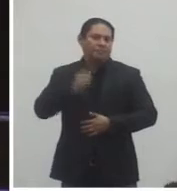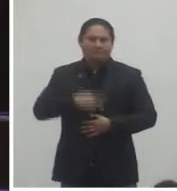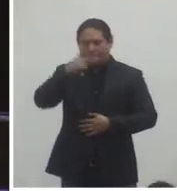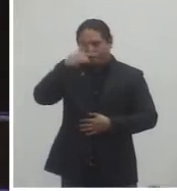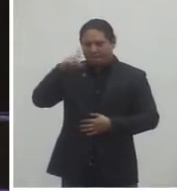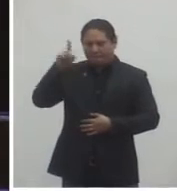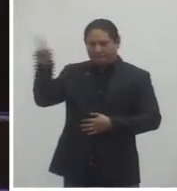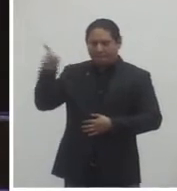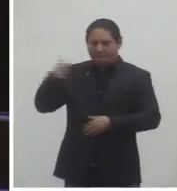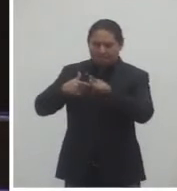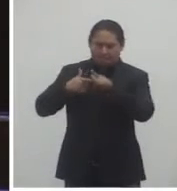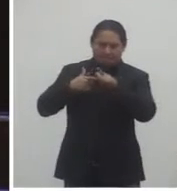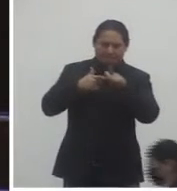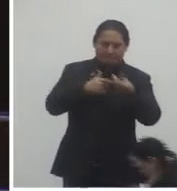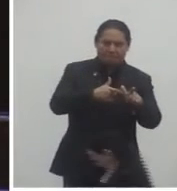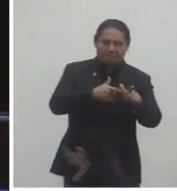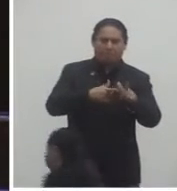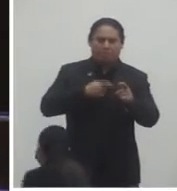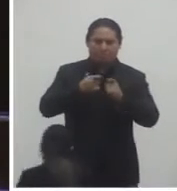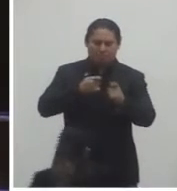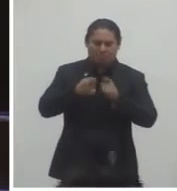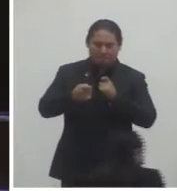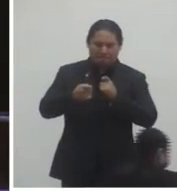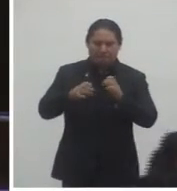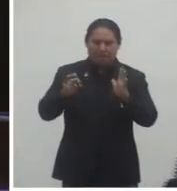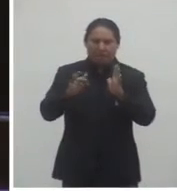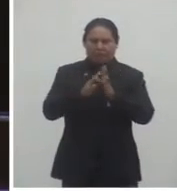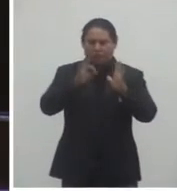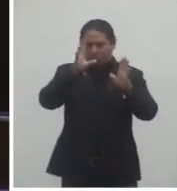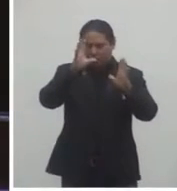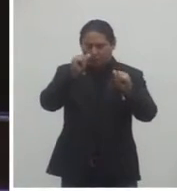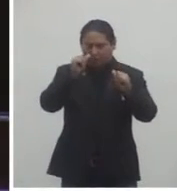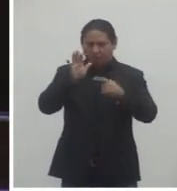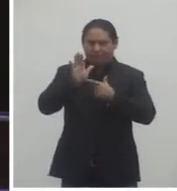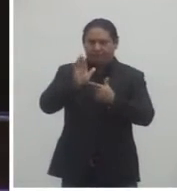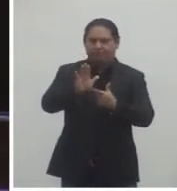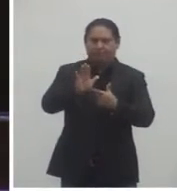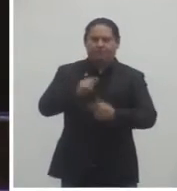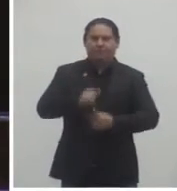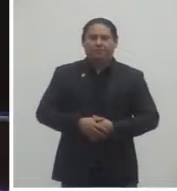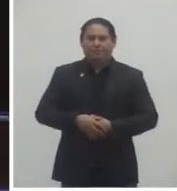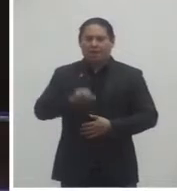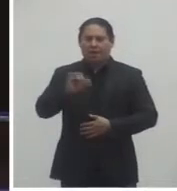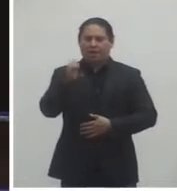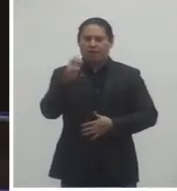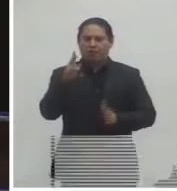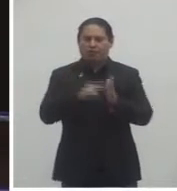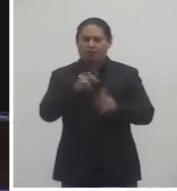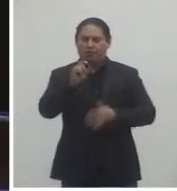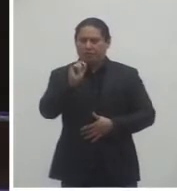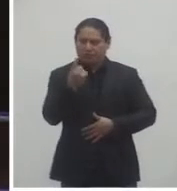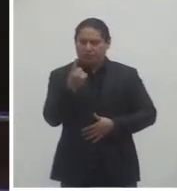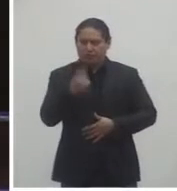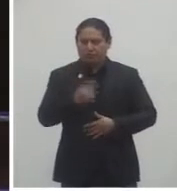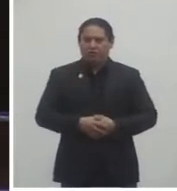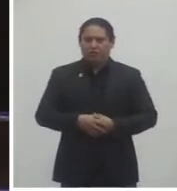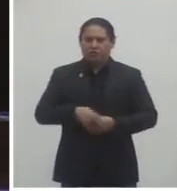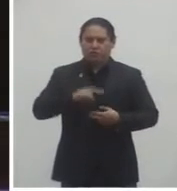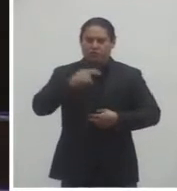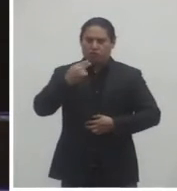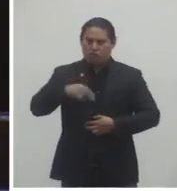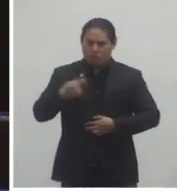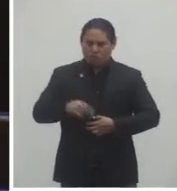a continuar con el proceso legislativo sobre el punto de acuerdo presentado en agosto de 2021,